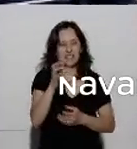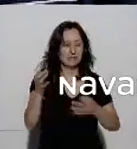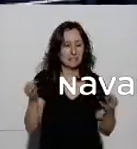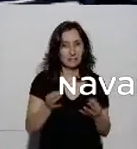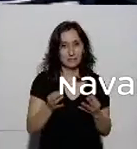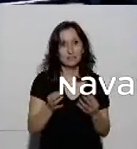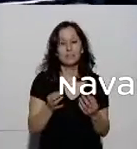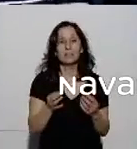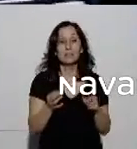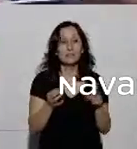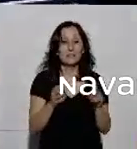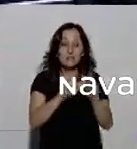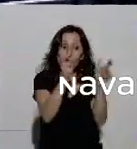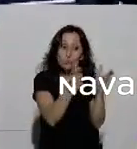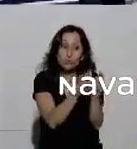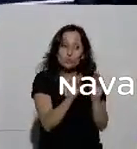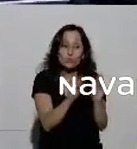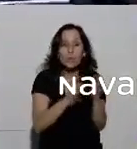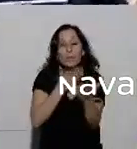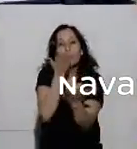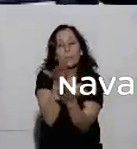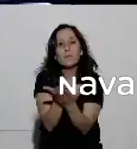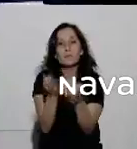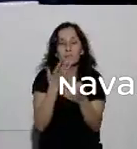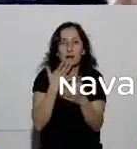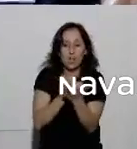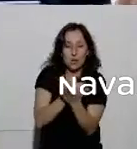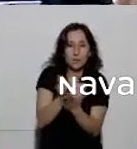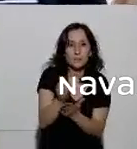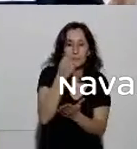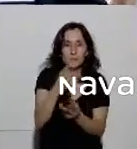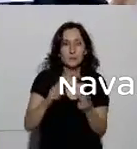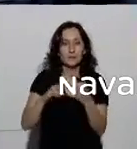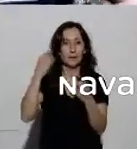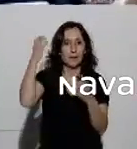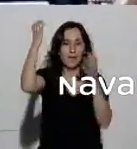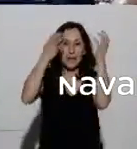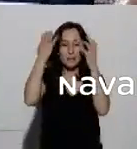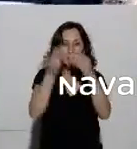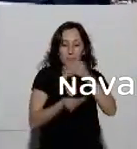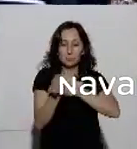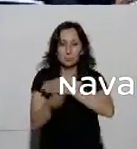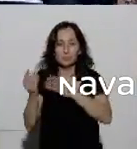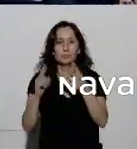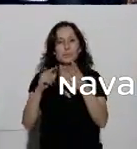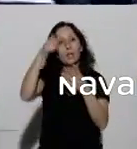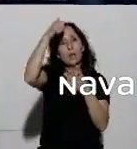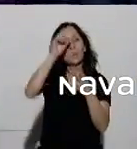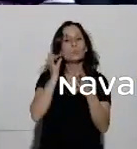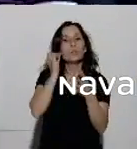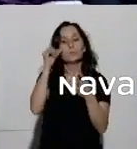para pedir a la naturaleza que fuese fértil, que las cosechas fuesen buenas, que el rebaño tuviese crías, que los humanos también tuviesen